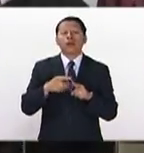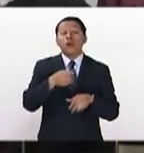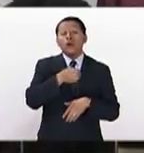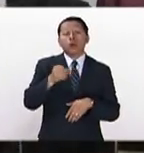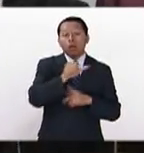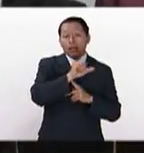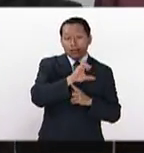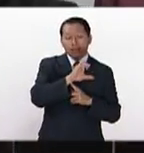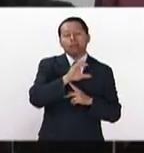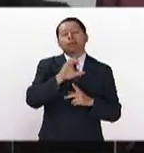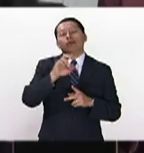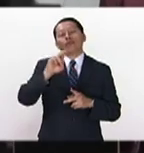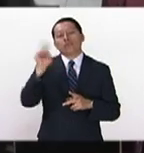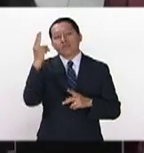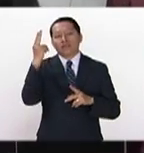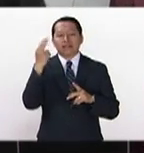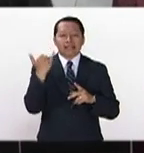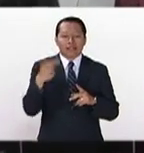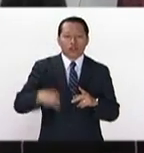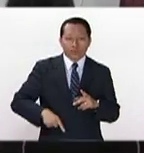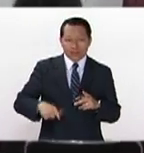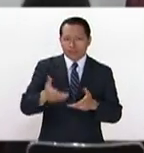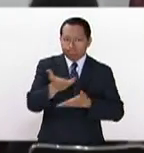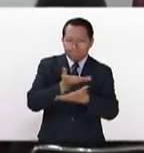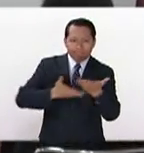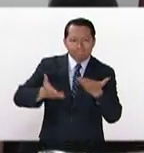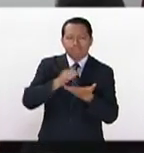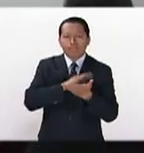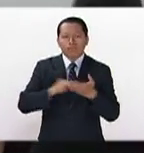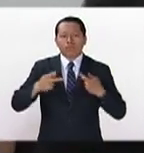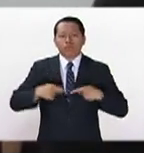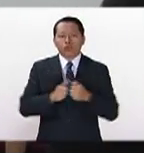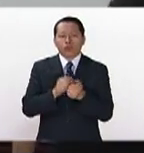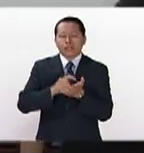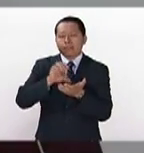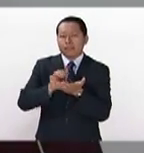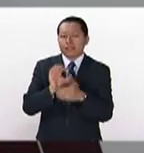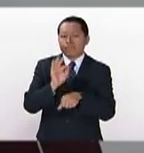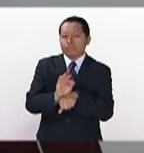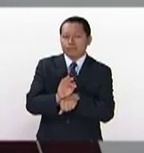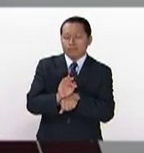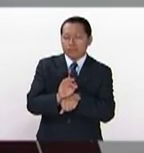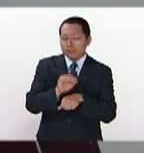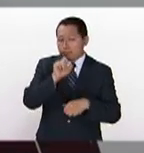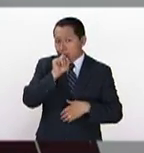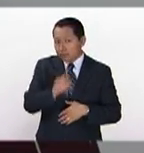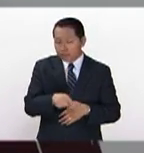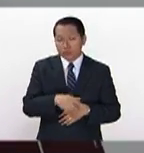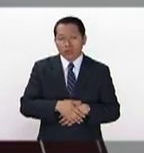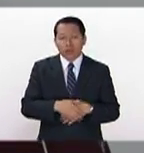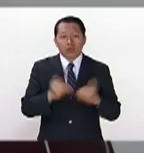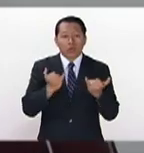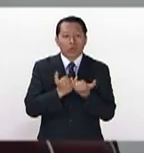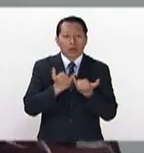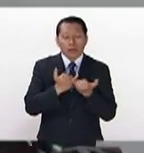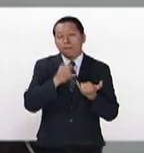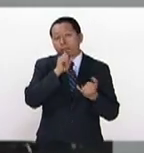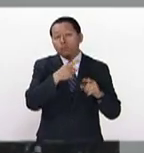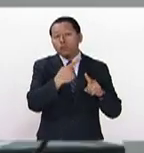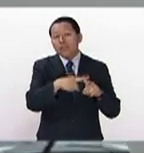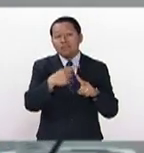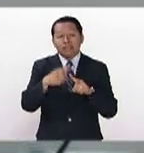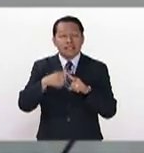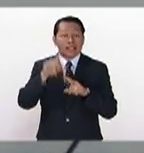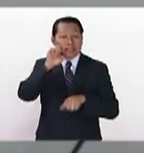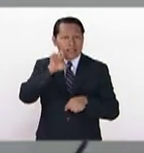instituciones de gobierno intercambiaron acciones en favor de las personas con discapacidad, de la diversidad sexual y